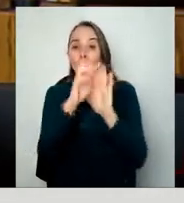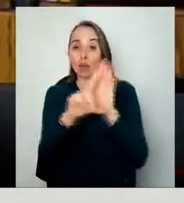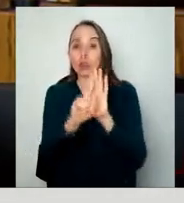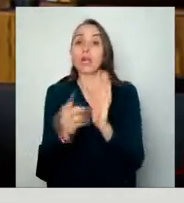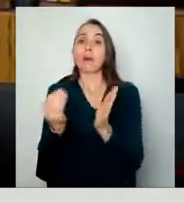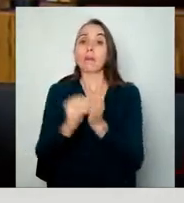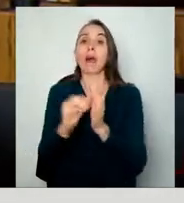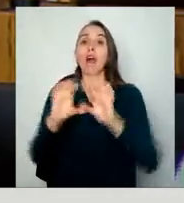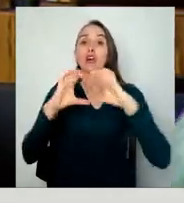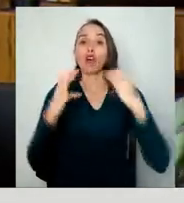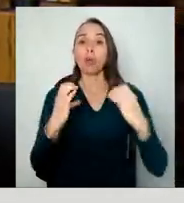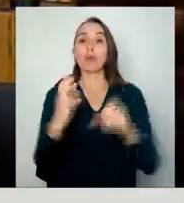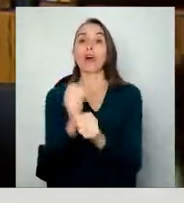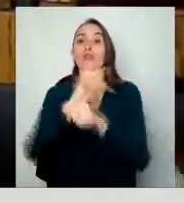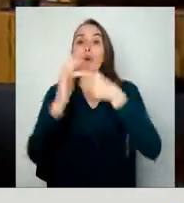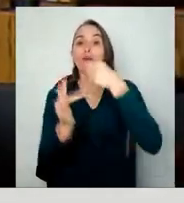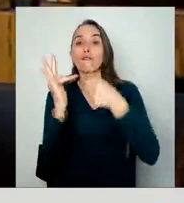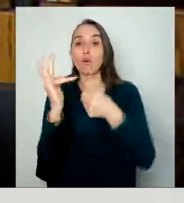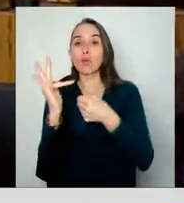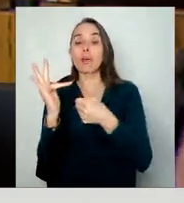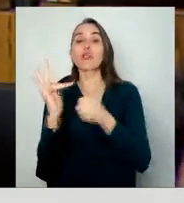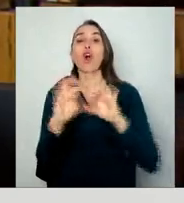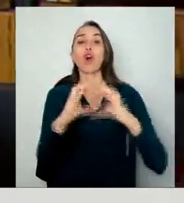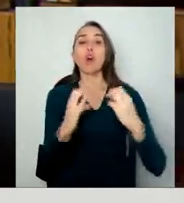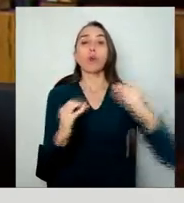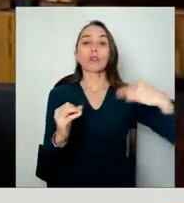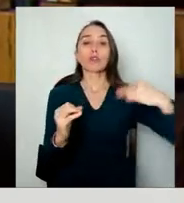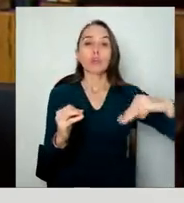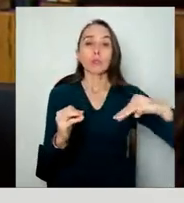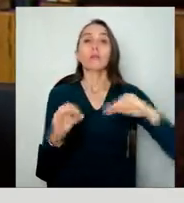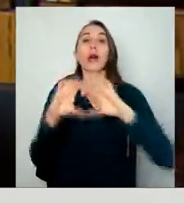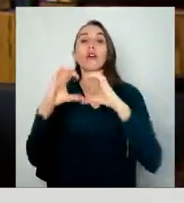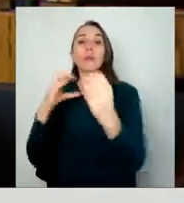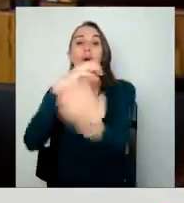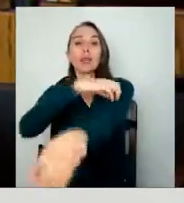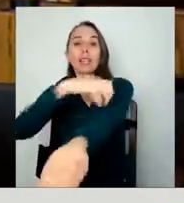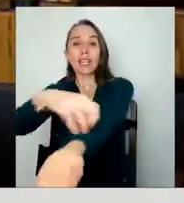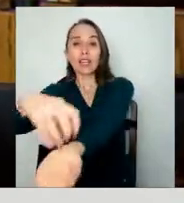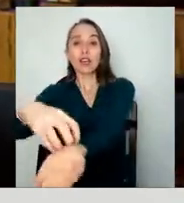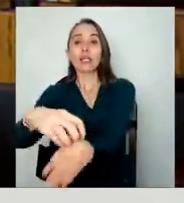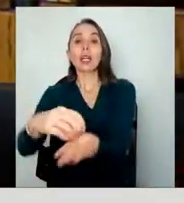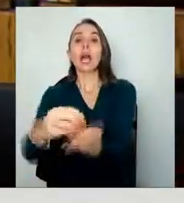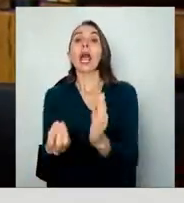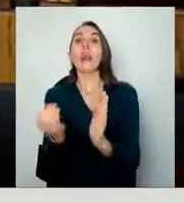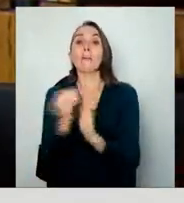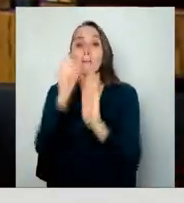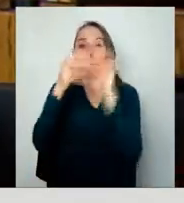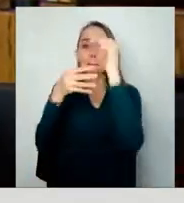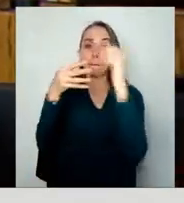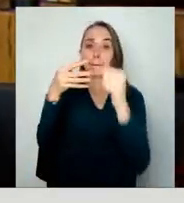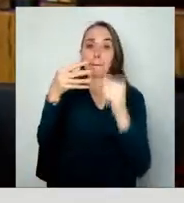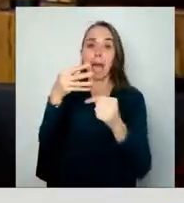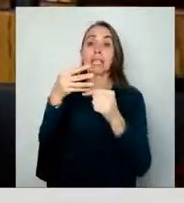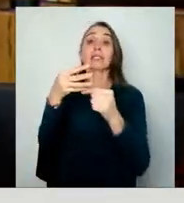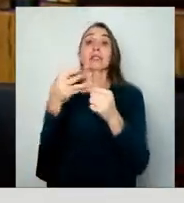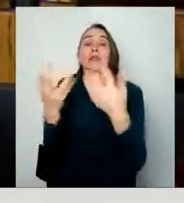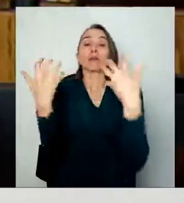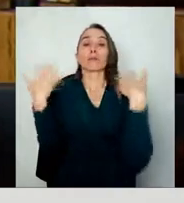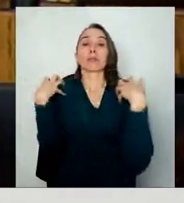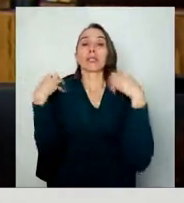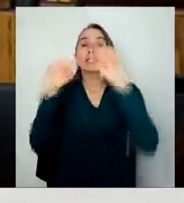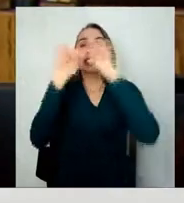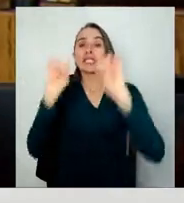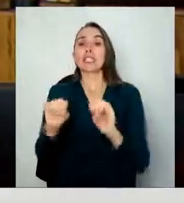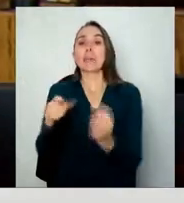no solo municipales sino también regionales y las nuevas atribuciones que también le entrega al sistema de compras públicas destacar